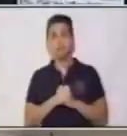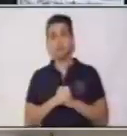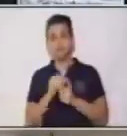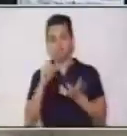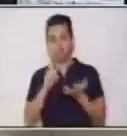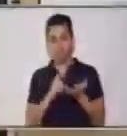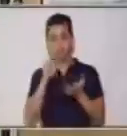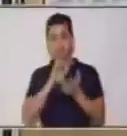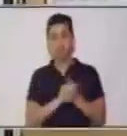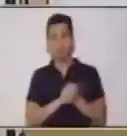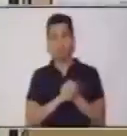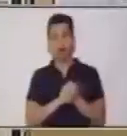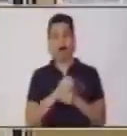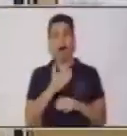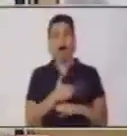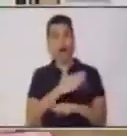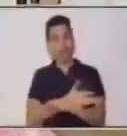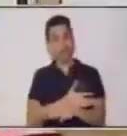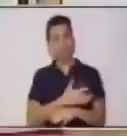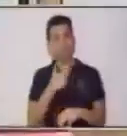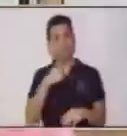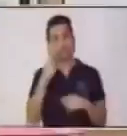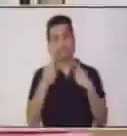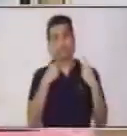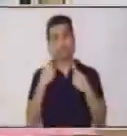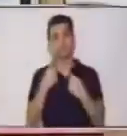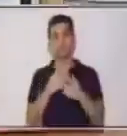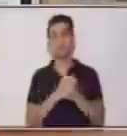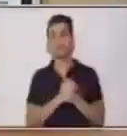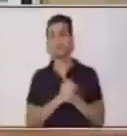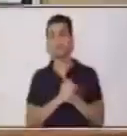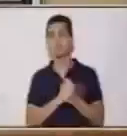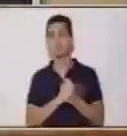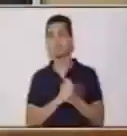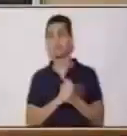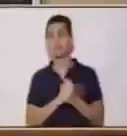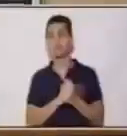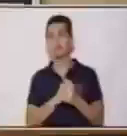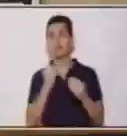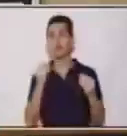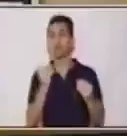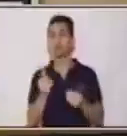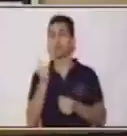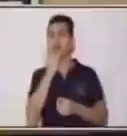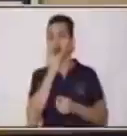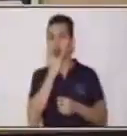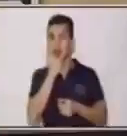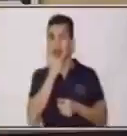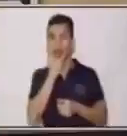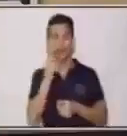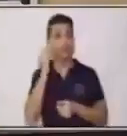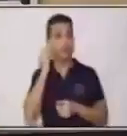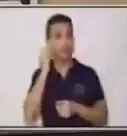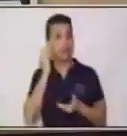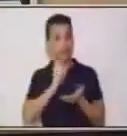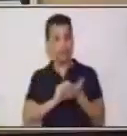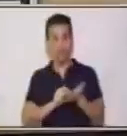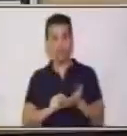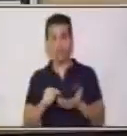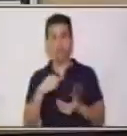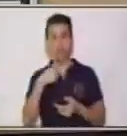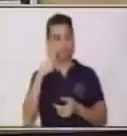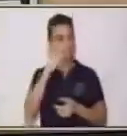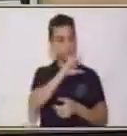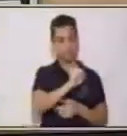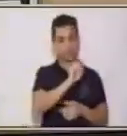Bueno, en la sesión anterior hablamos un poquito sobre los errores gramaticales. Vimos dos de ellos,